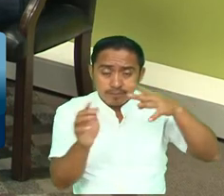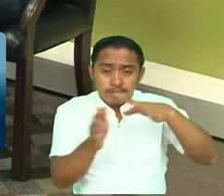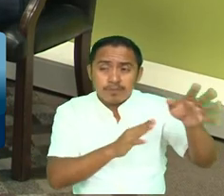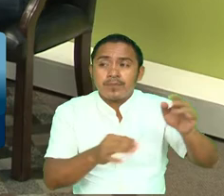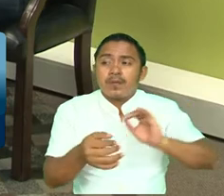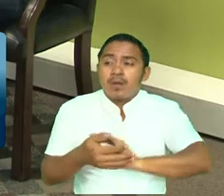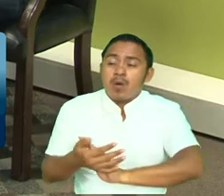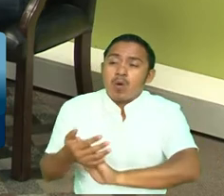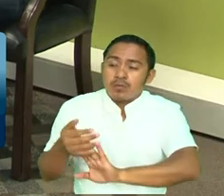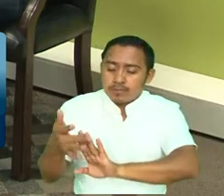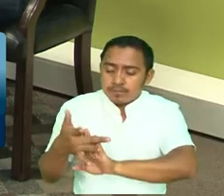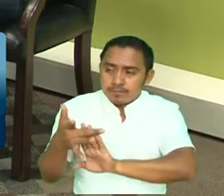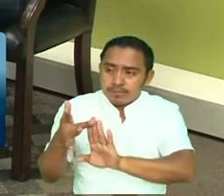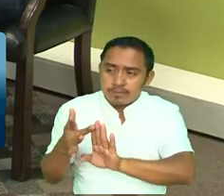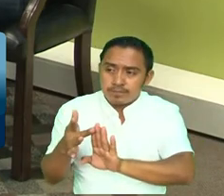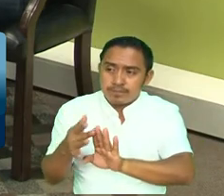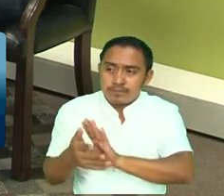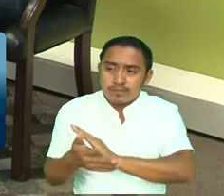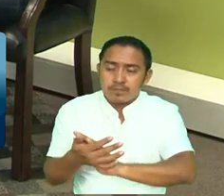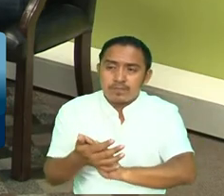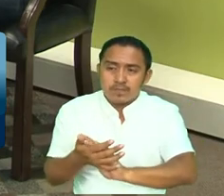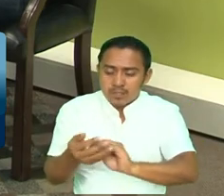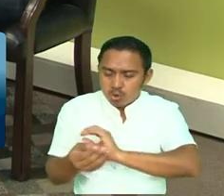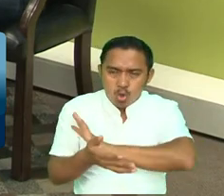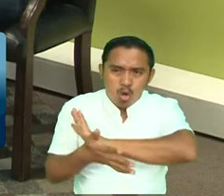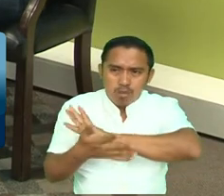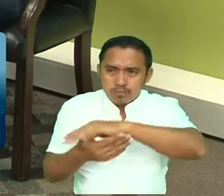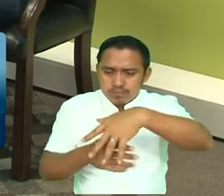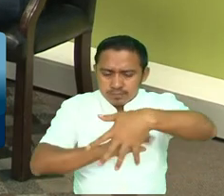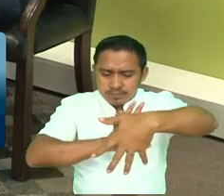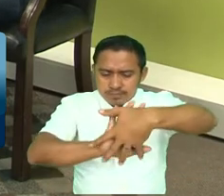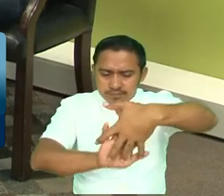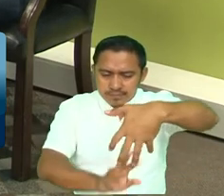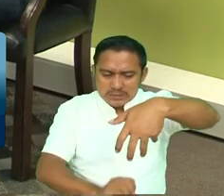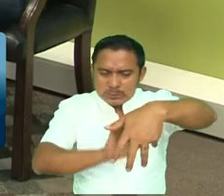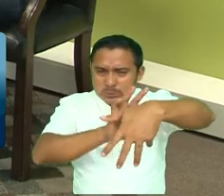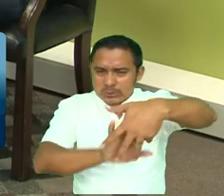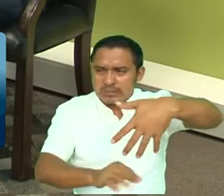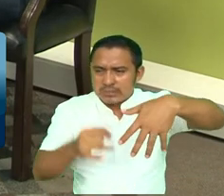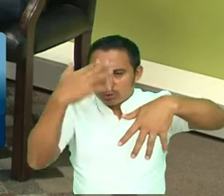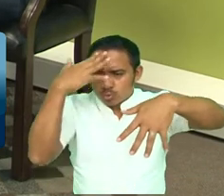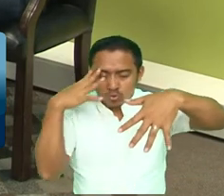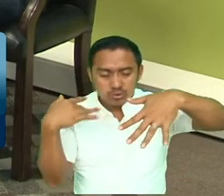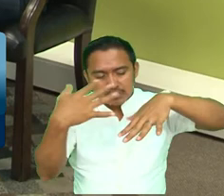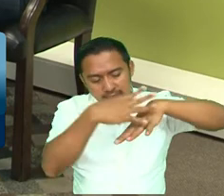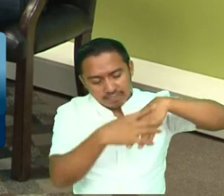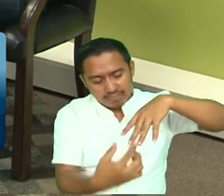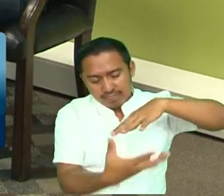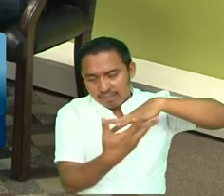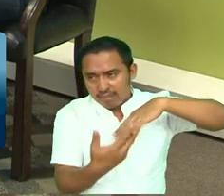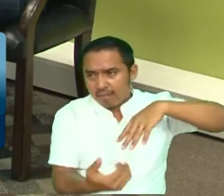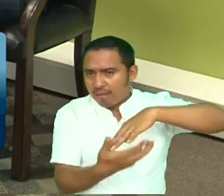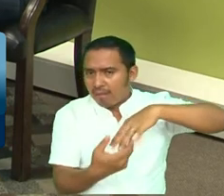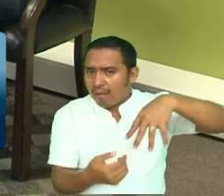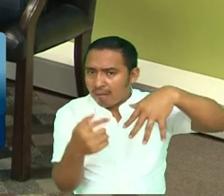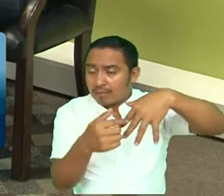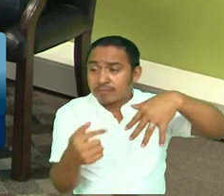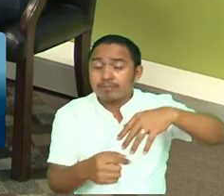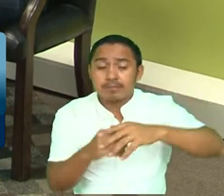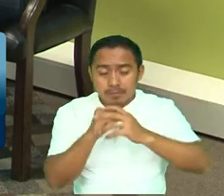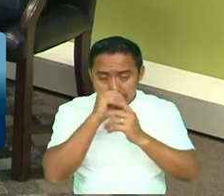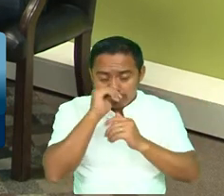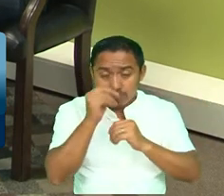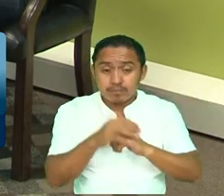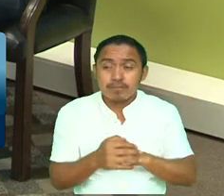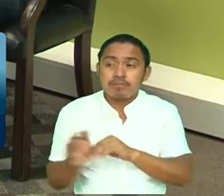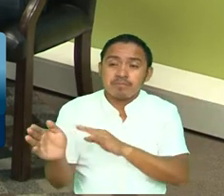dedos. Y grave, cuando ya las gotas caen solo. No, se nos está cayendo el agua. Se nos está cayendo el agua de las manos. Entonces ya eso es una sudoración excesiva. Ahora, la